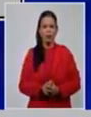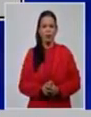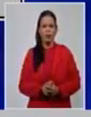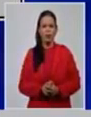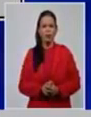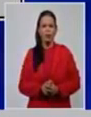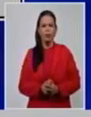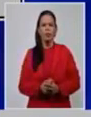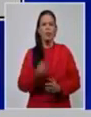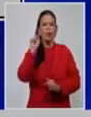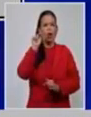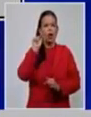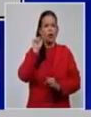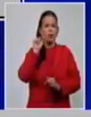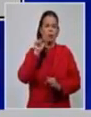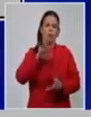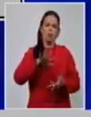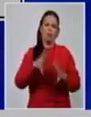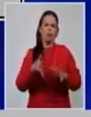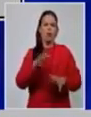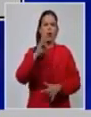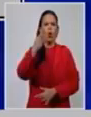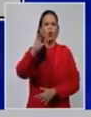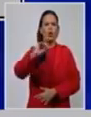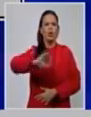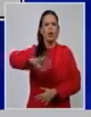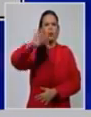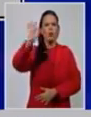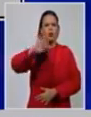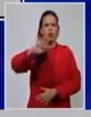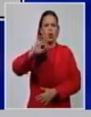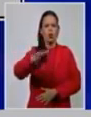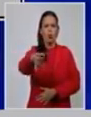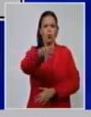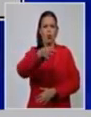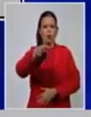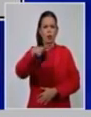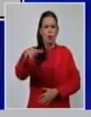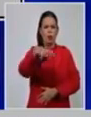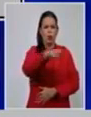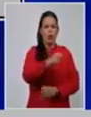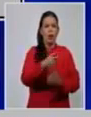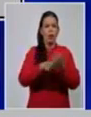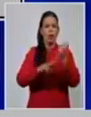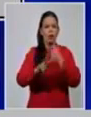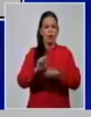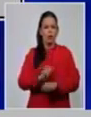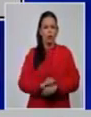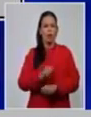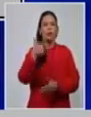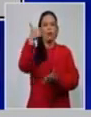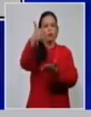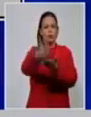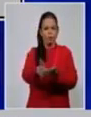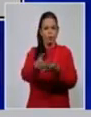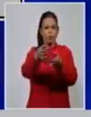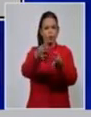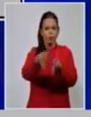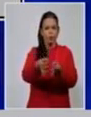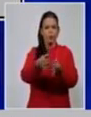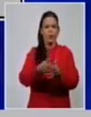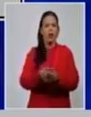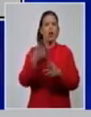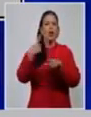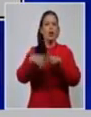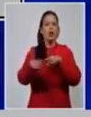se reportan casos en el 80% de los municipios de la provincia. El municipio cabecera y los municipios